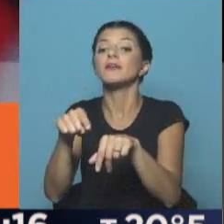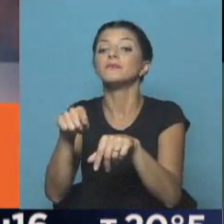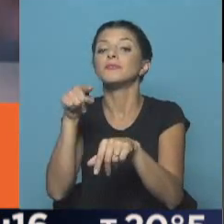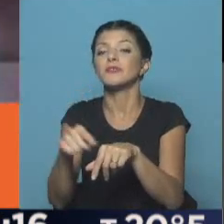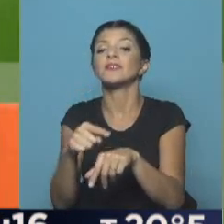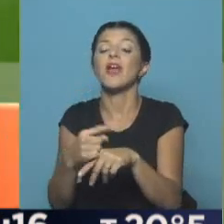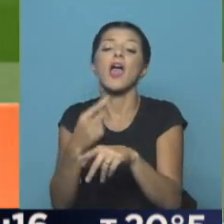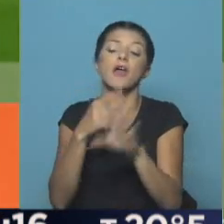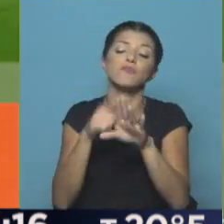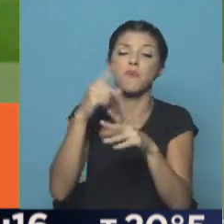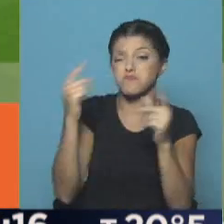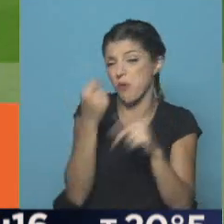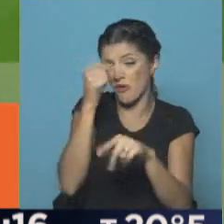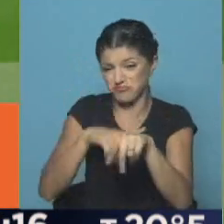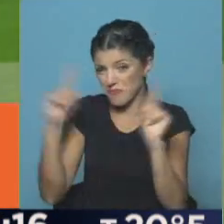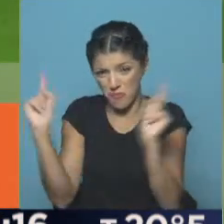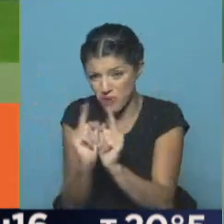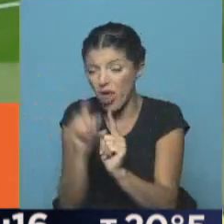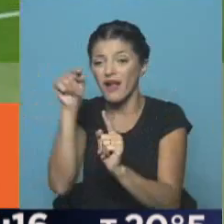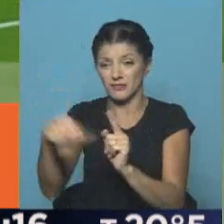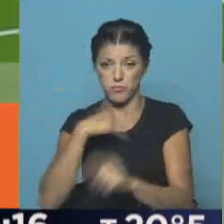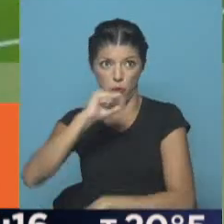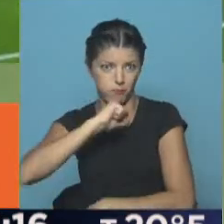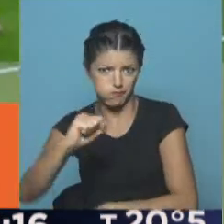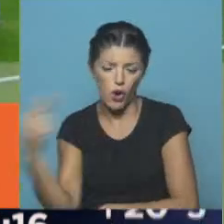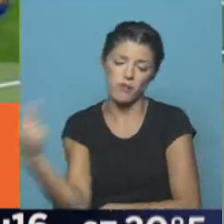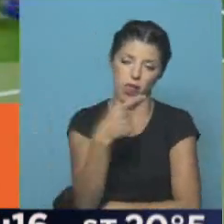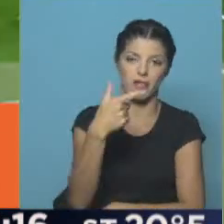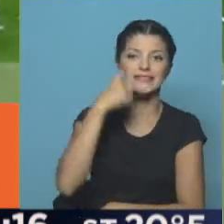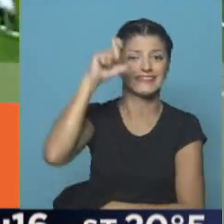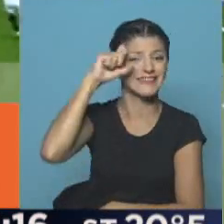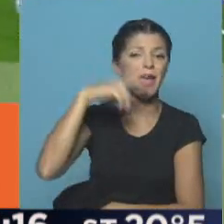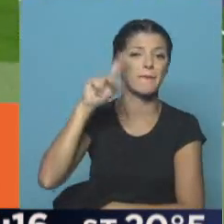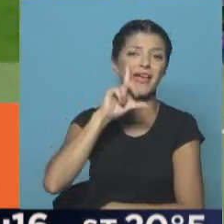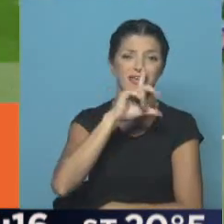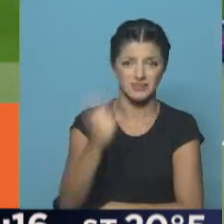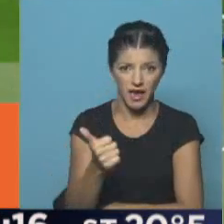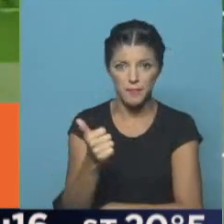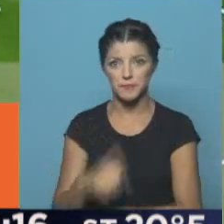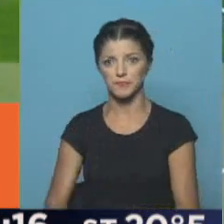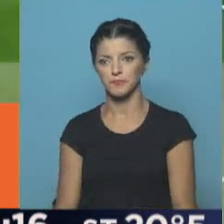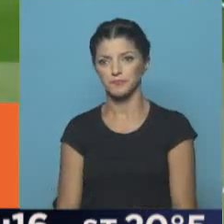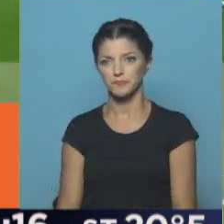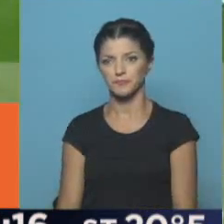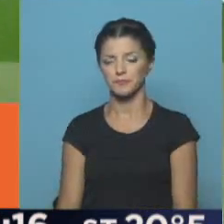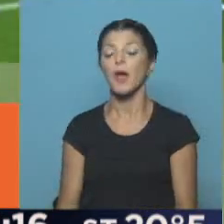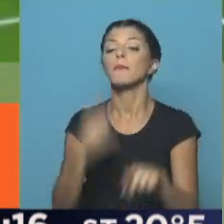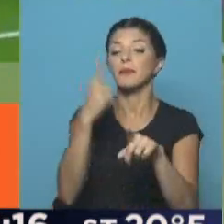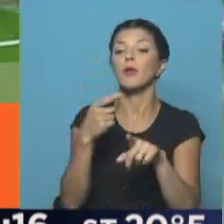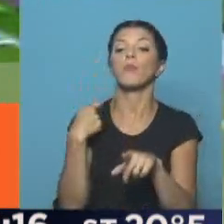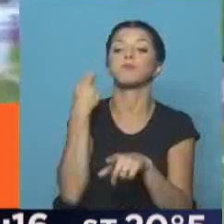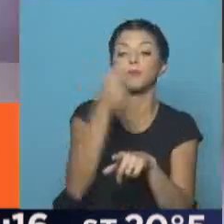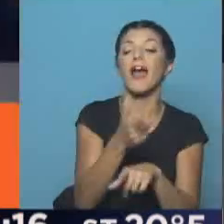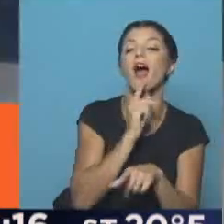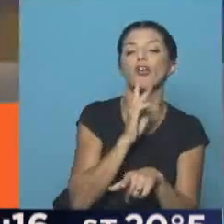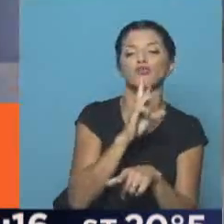destrozar al conjunto andaluz. En el comienzo, ese pivoteo de Suárez y el remate de Leo al travesaño, y después a Suárez la pelota le